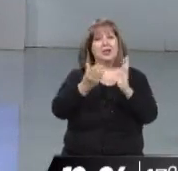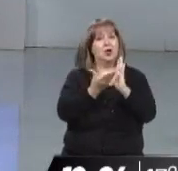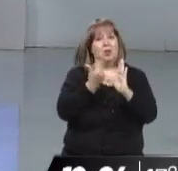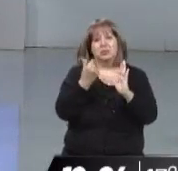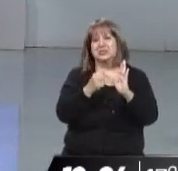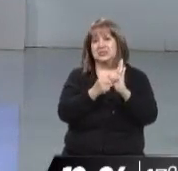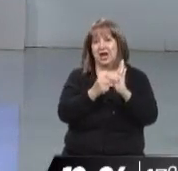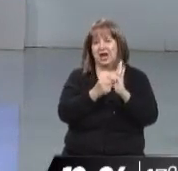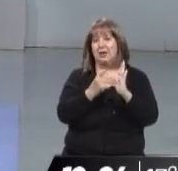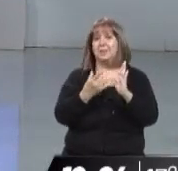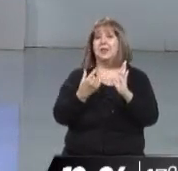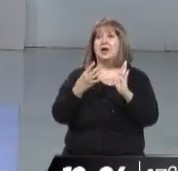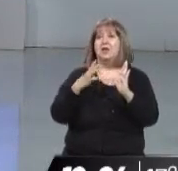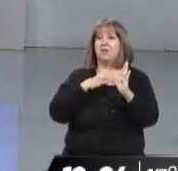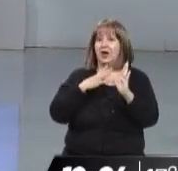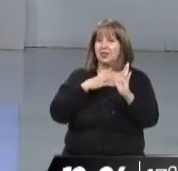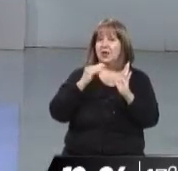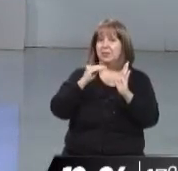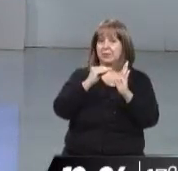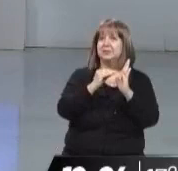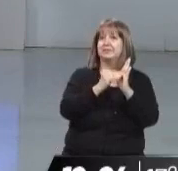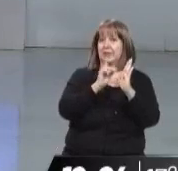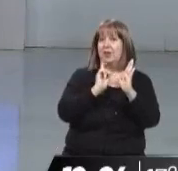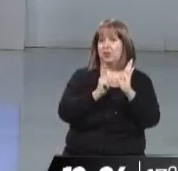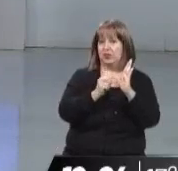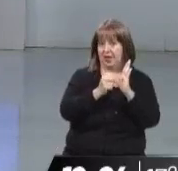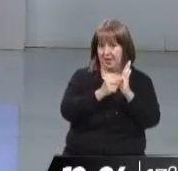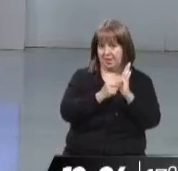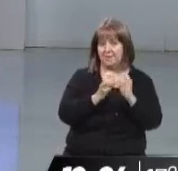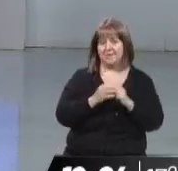Por las dudas que estén necesitando esta ayuda, y les va a venir muy bien este refuerzo a fin de año. Perfecto. Gracias, Pablo. De nada.